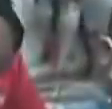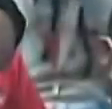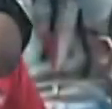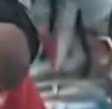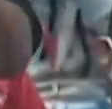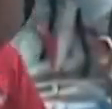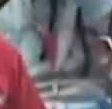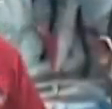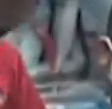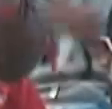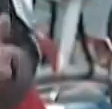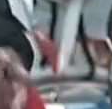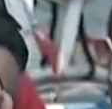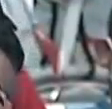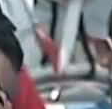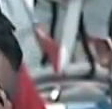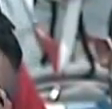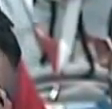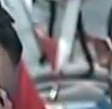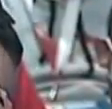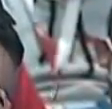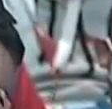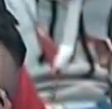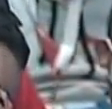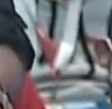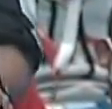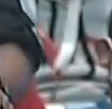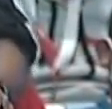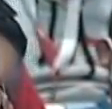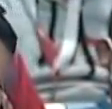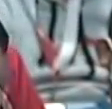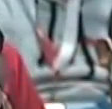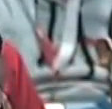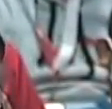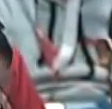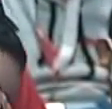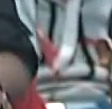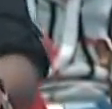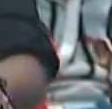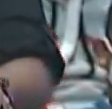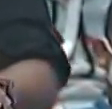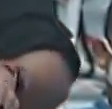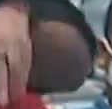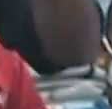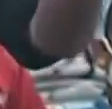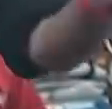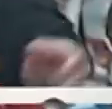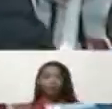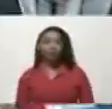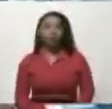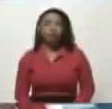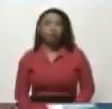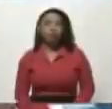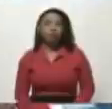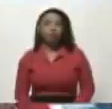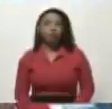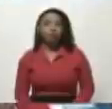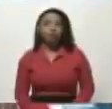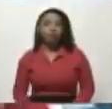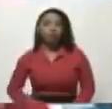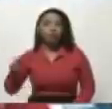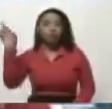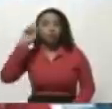se hicieron para la construcción de la conciencia, el inconsciente, el racionalismo, la